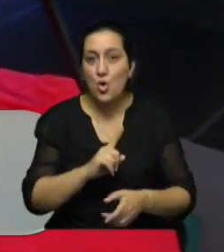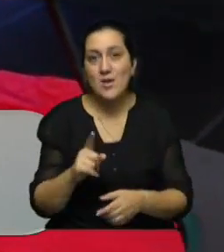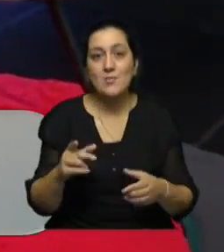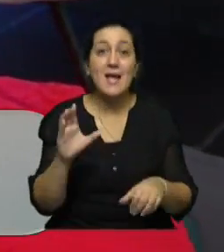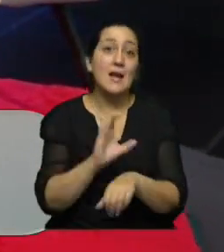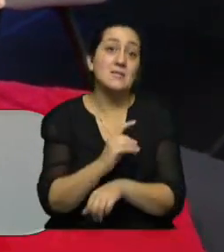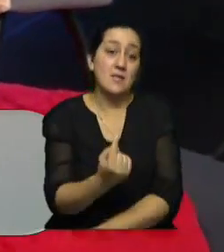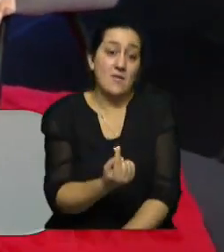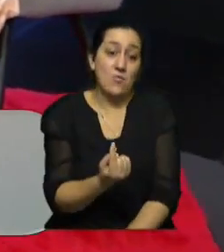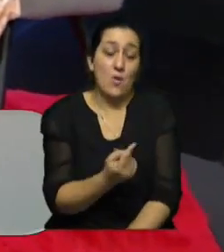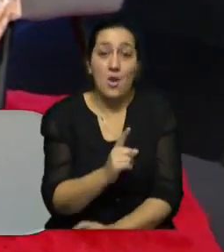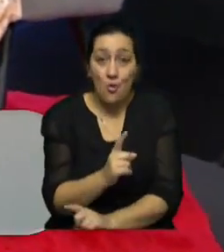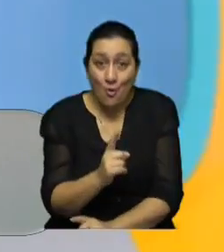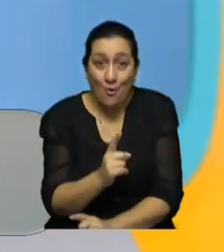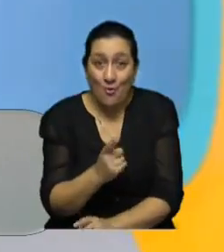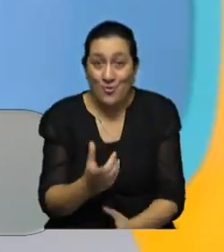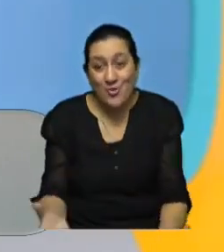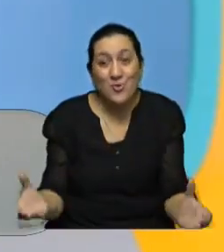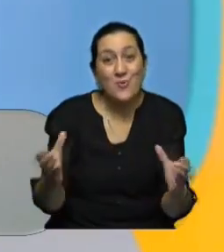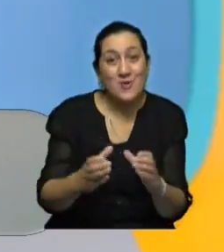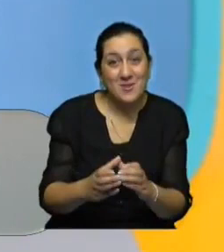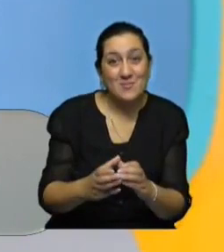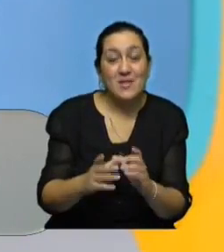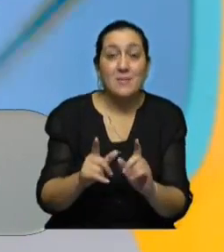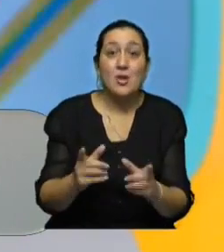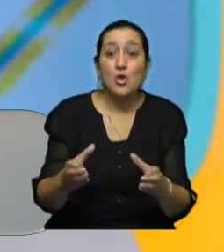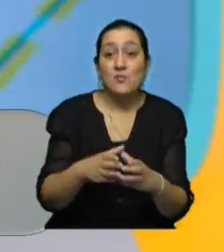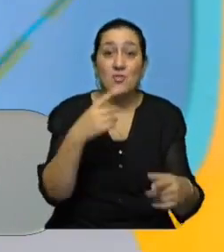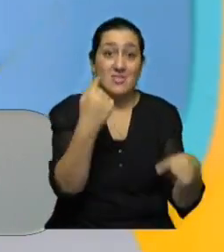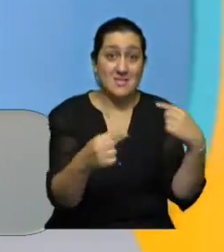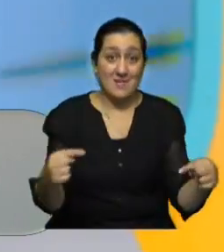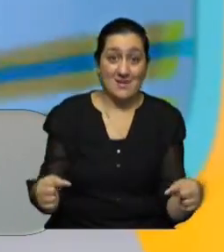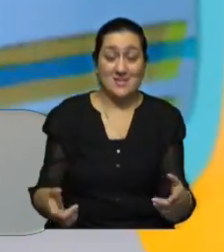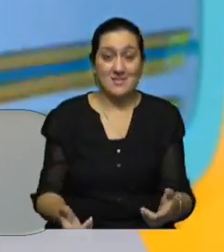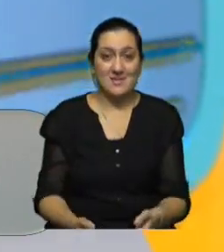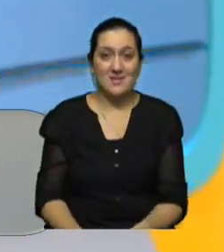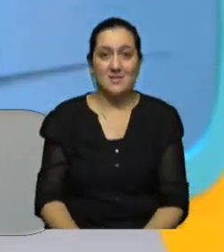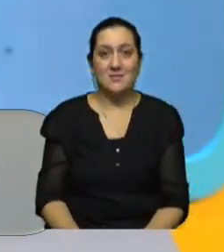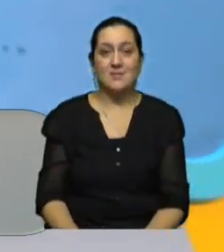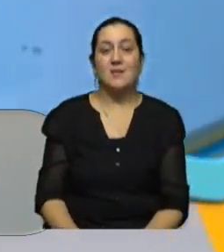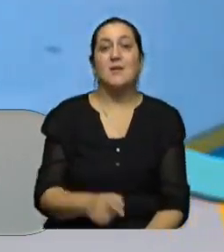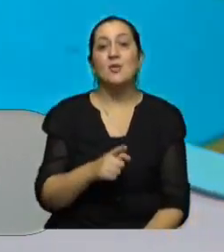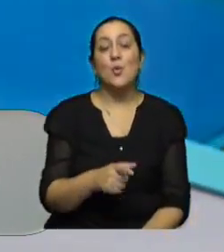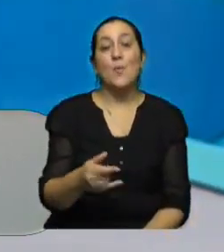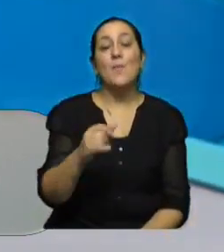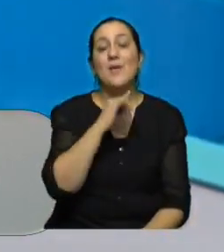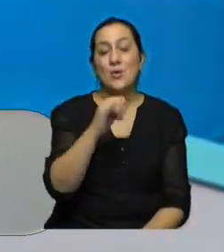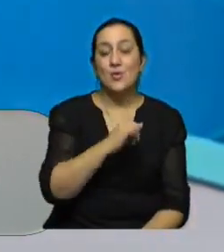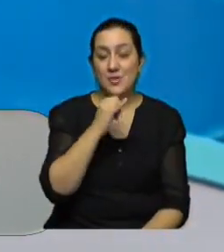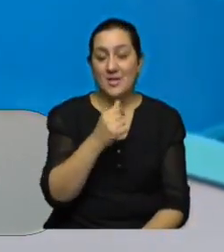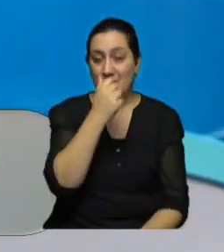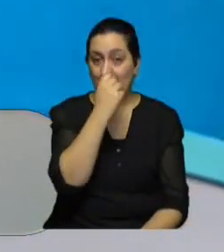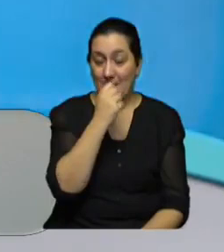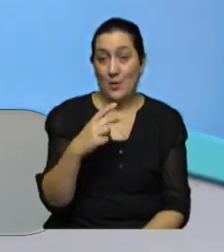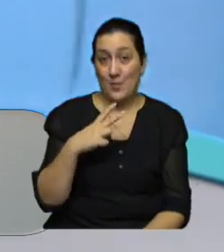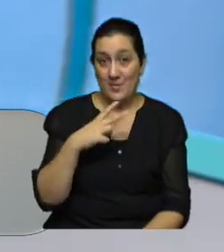individuales, juntarse y diversas, ¿no? Para aprender. Colectivas y diversas. Si vos te regalaste, porque me abriste la puerta de tu intimidad, de tu corazón, que lo haces